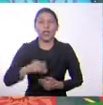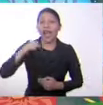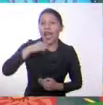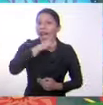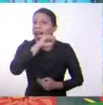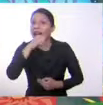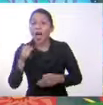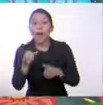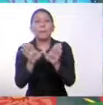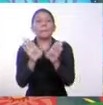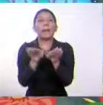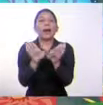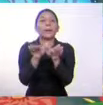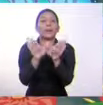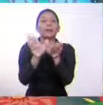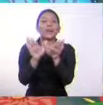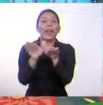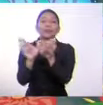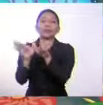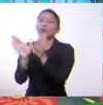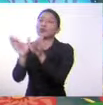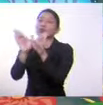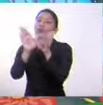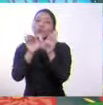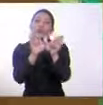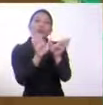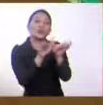las mariposas.